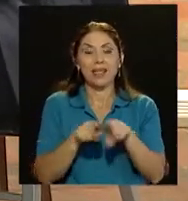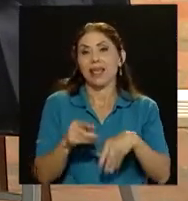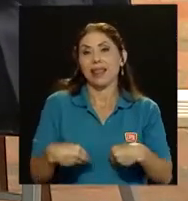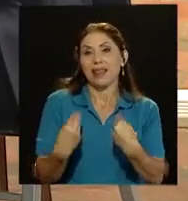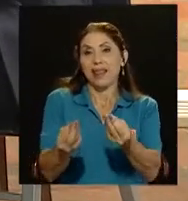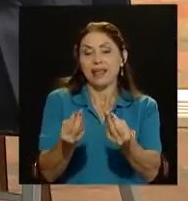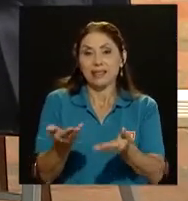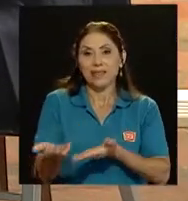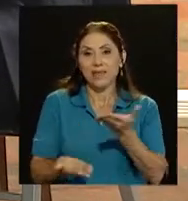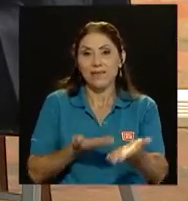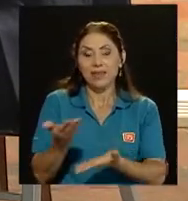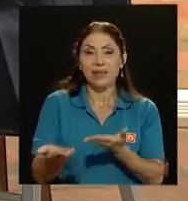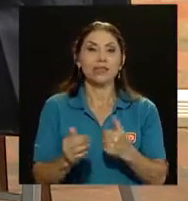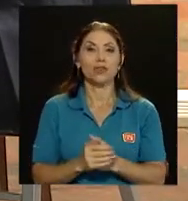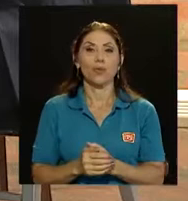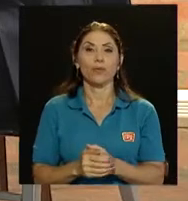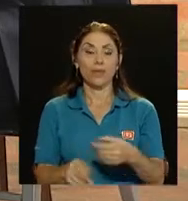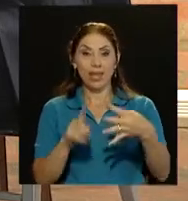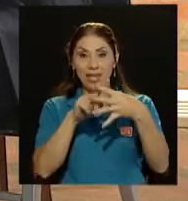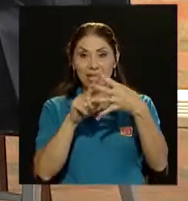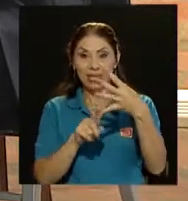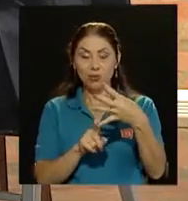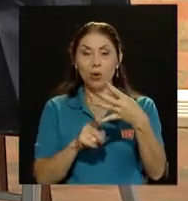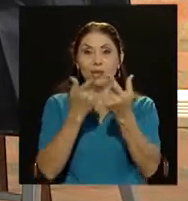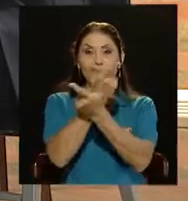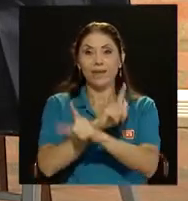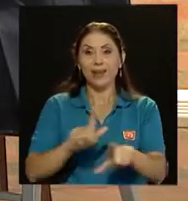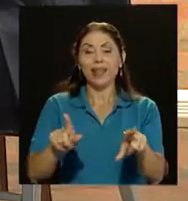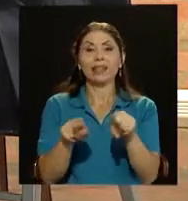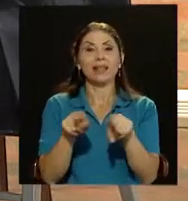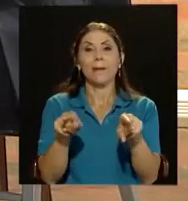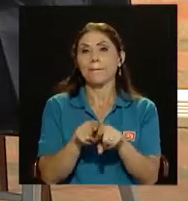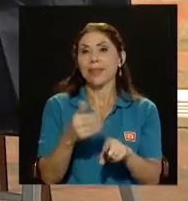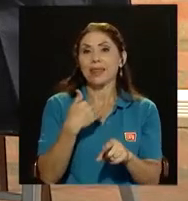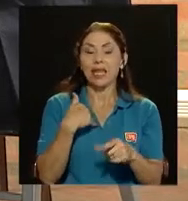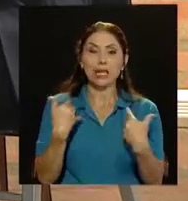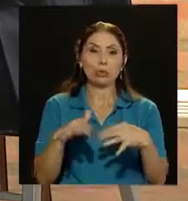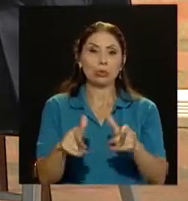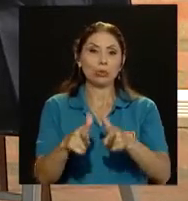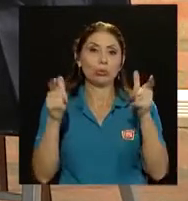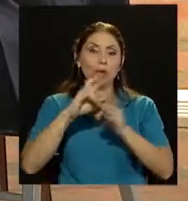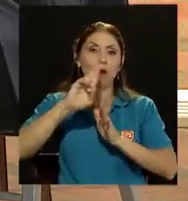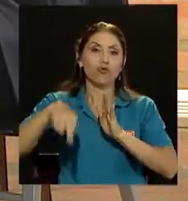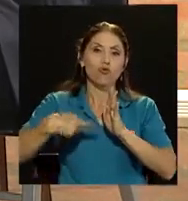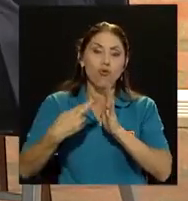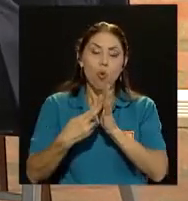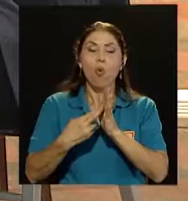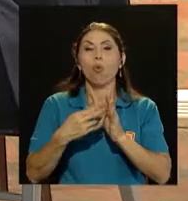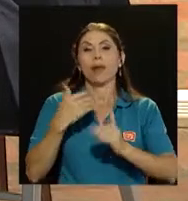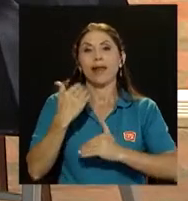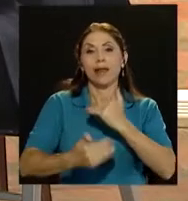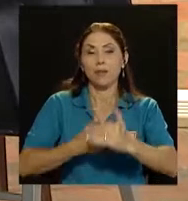cuatro libertades ahora sí también juegan un gran rol en el proceso de